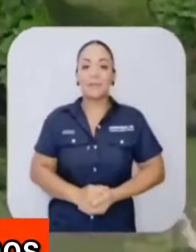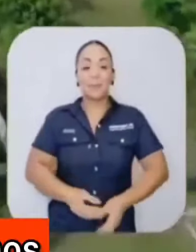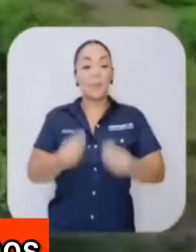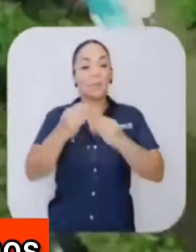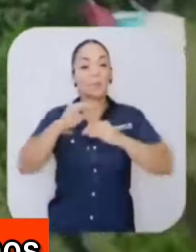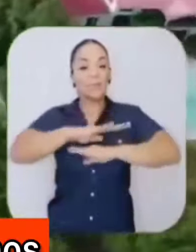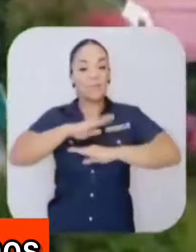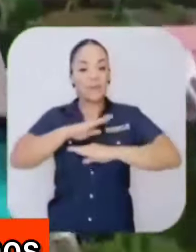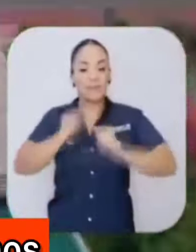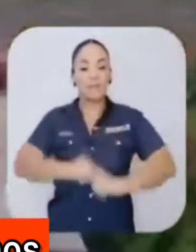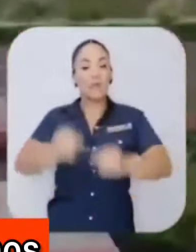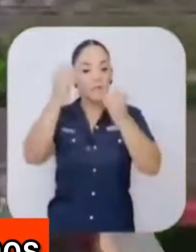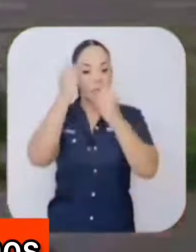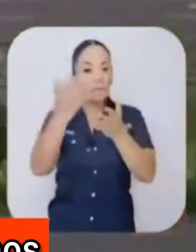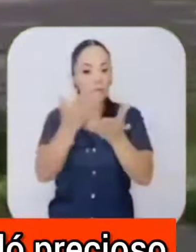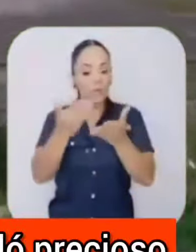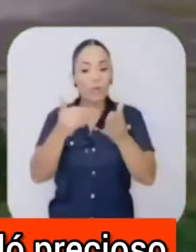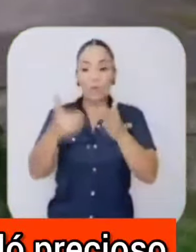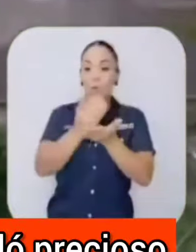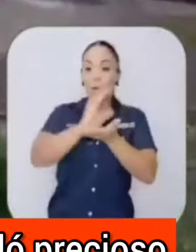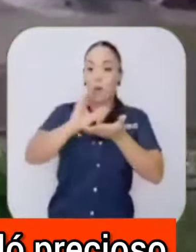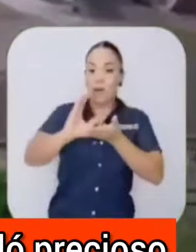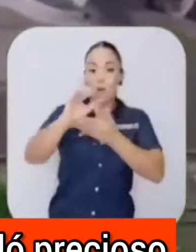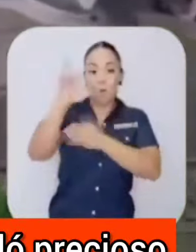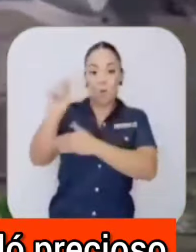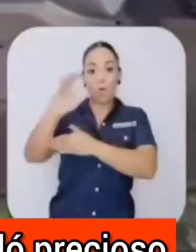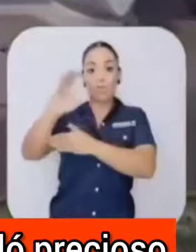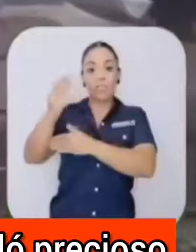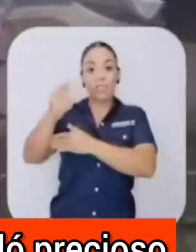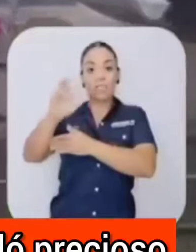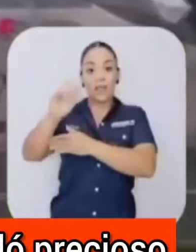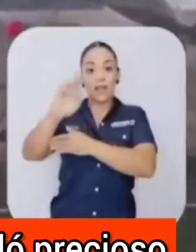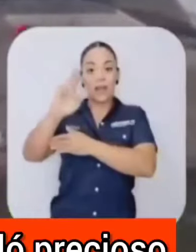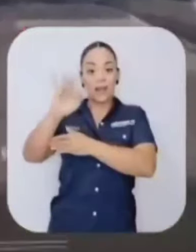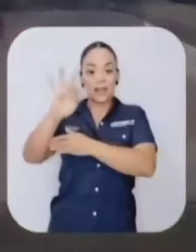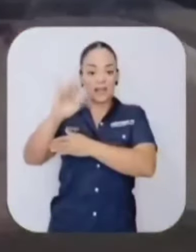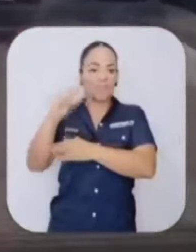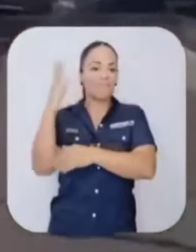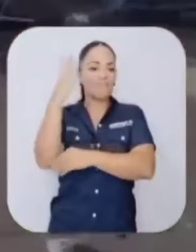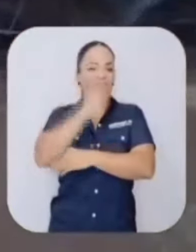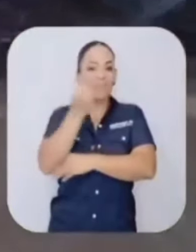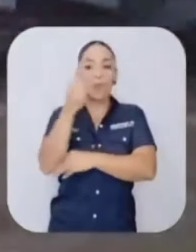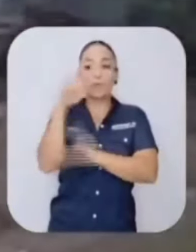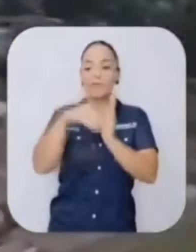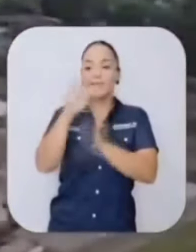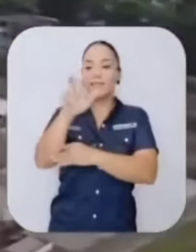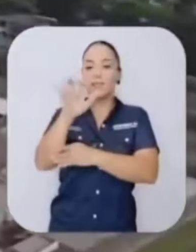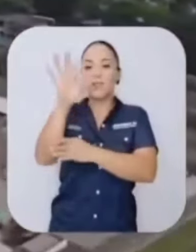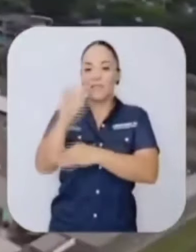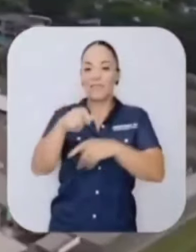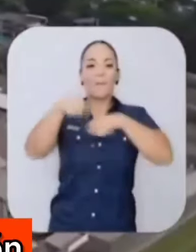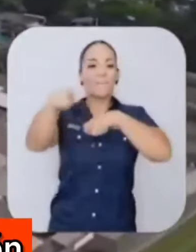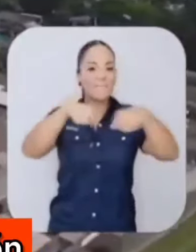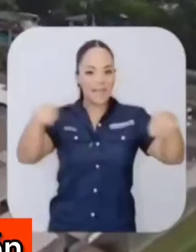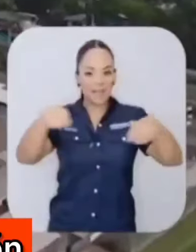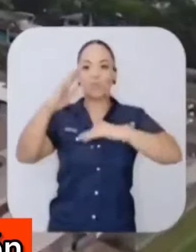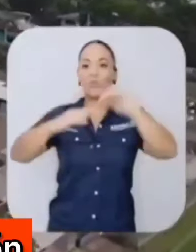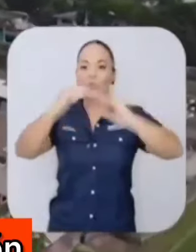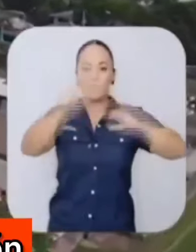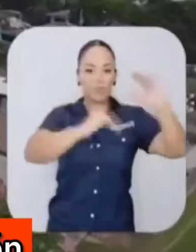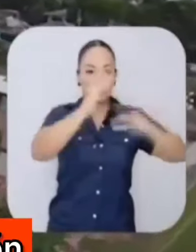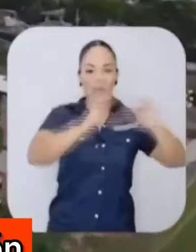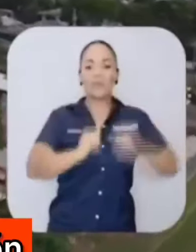Con mucha satisfacción anunciamos que el nuevo Liceo Rural de Chacarita quedó precioso, con 11.390 metros